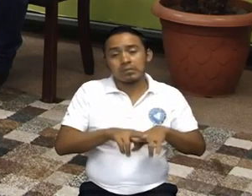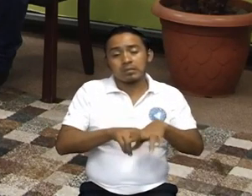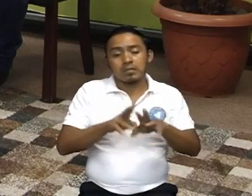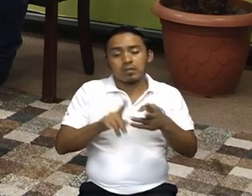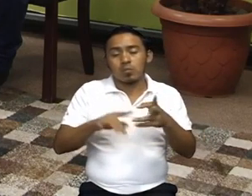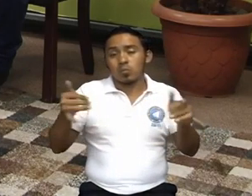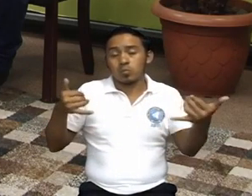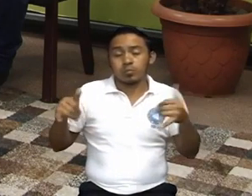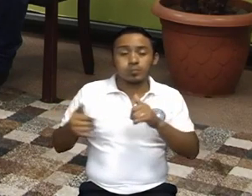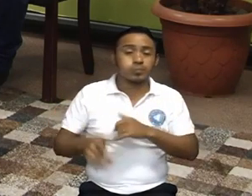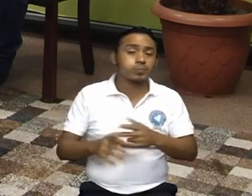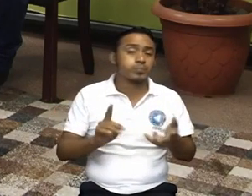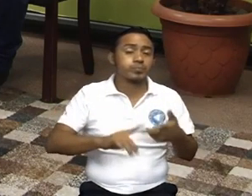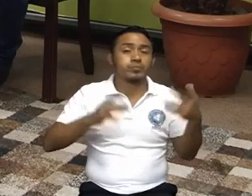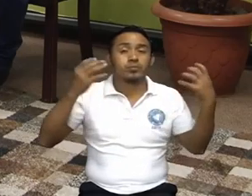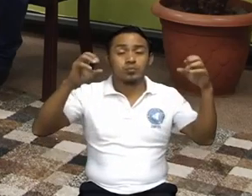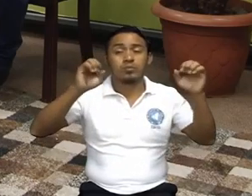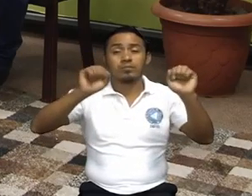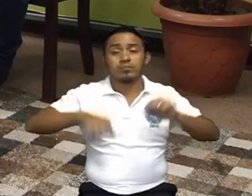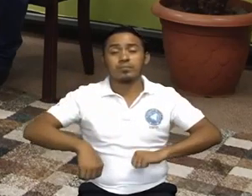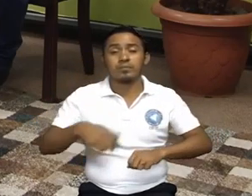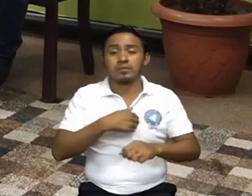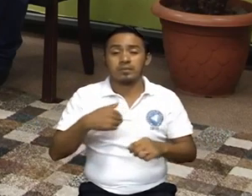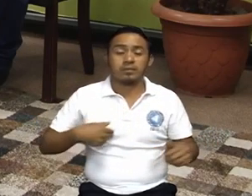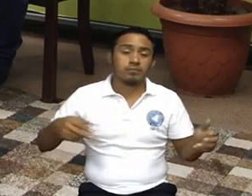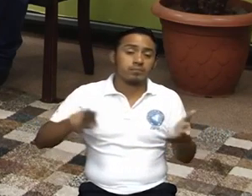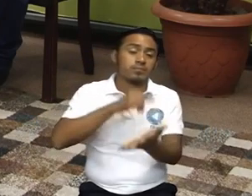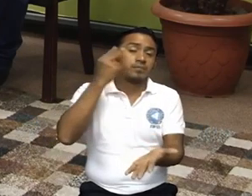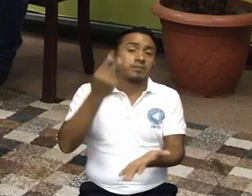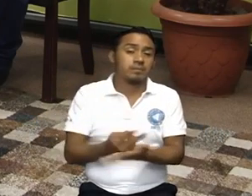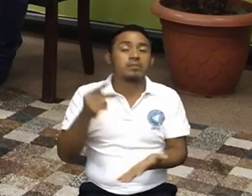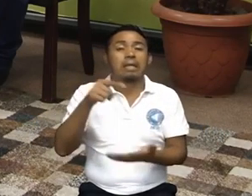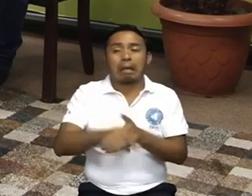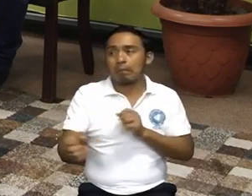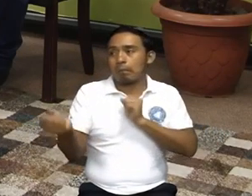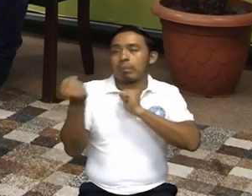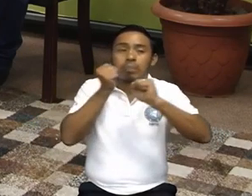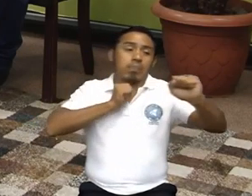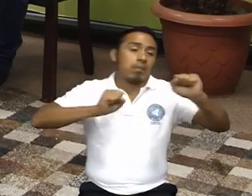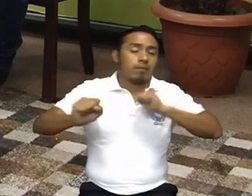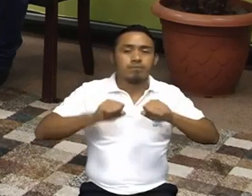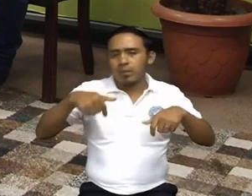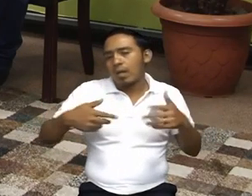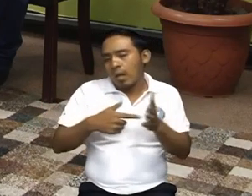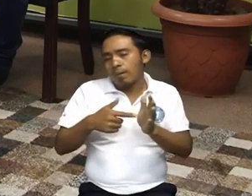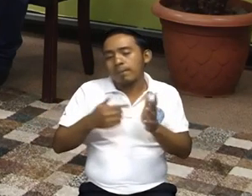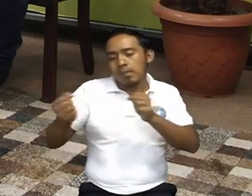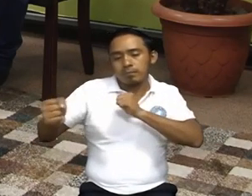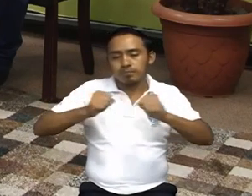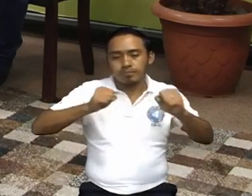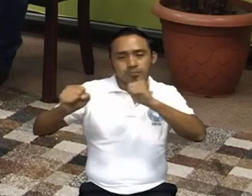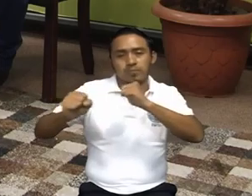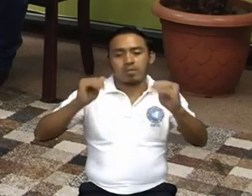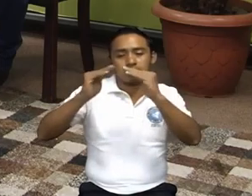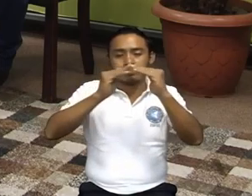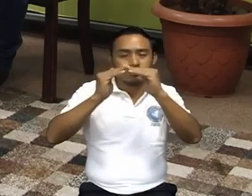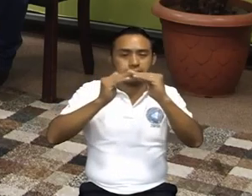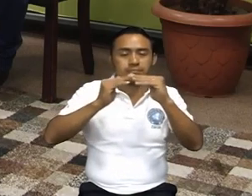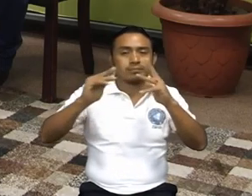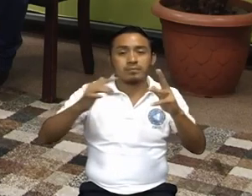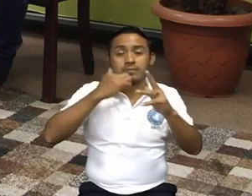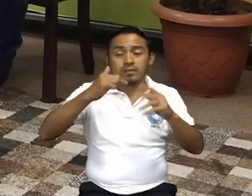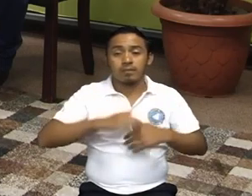juguete, objetos que puedan ocasionar un resbalón, más cuando hay una emergencia, de repente con los sismos, que es una de las recomendaciones que nuestras autoridades